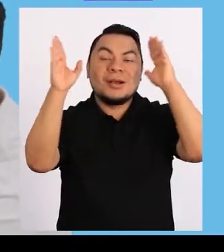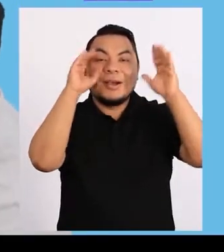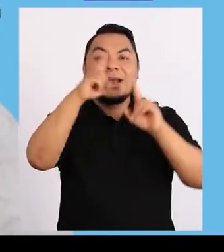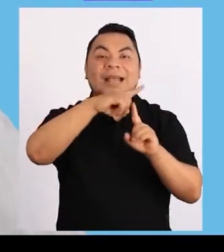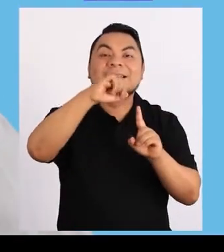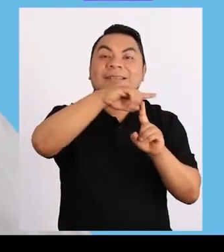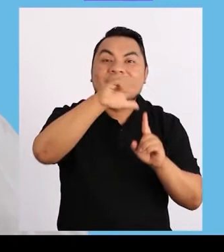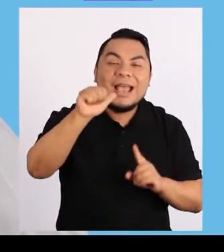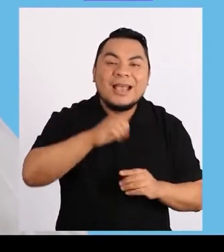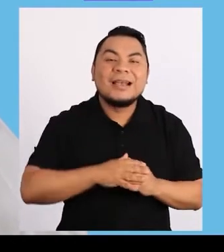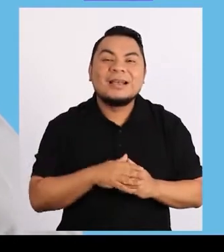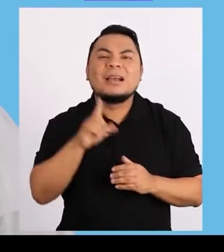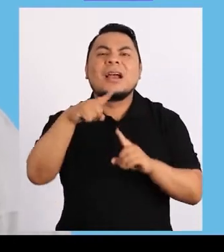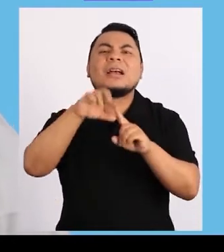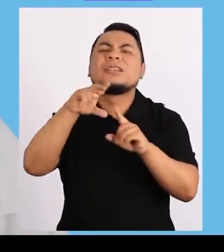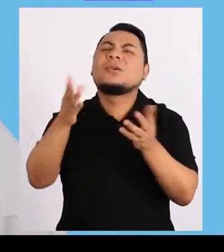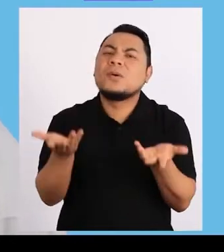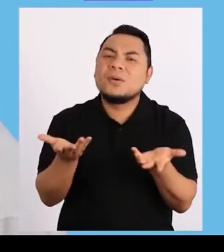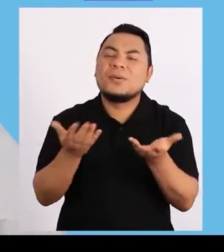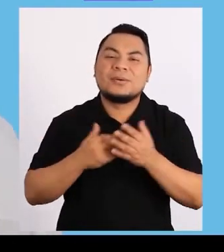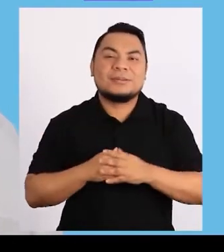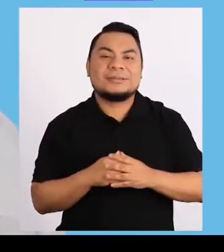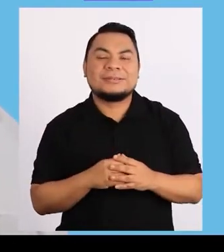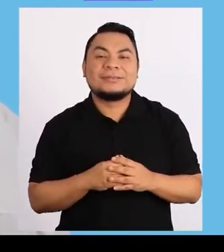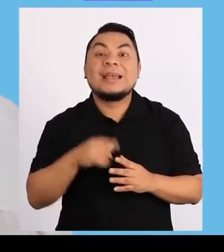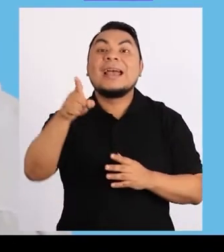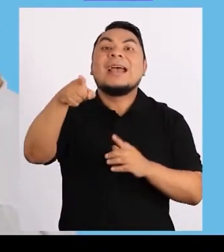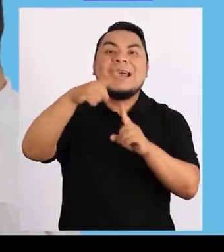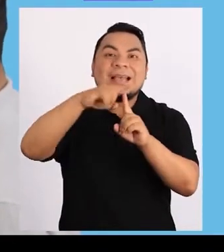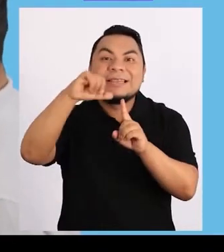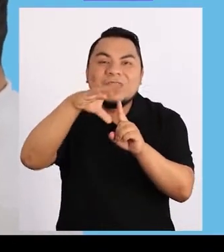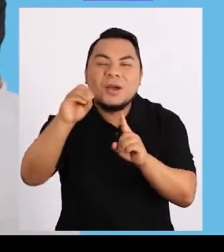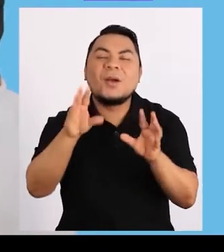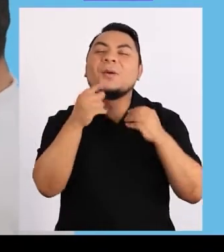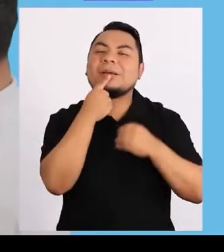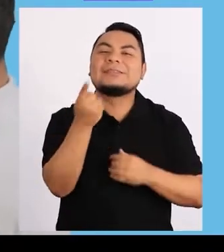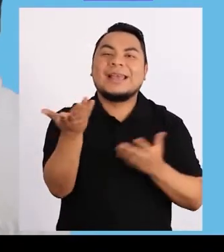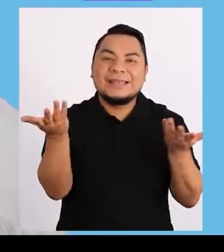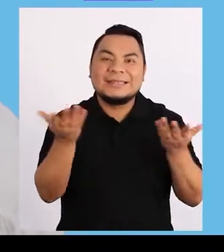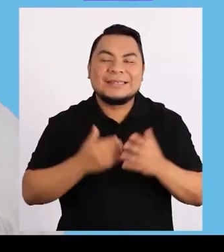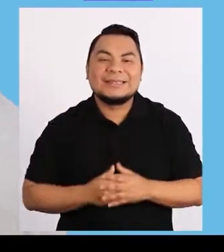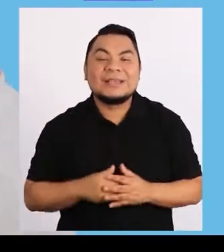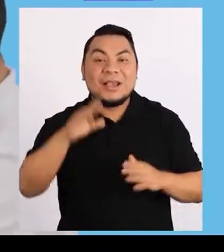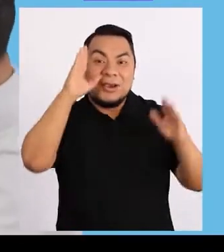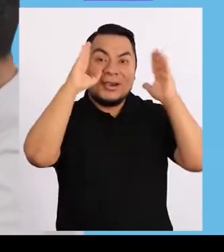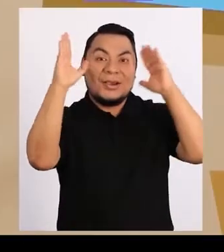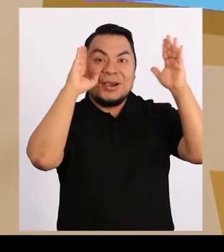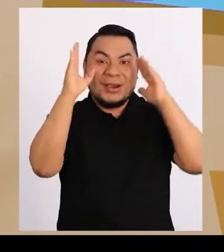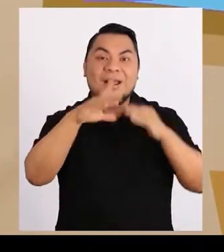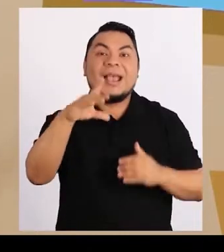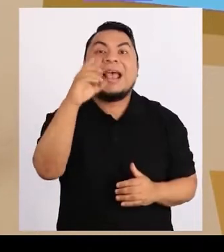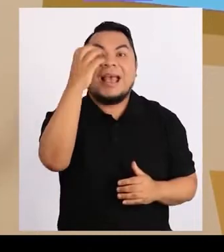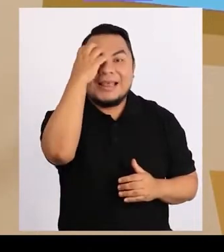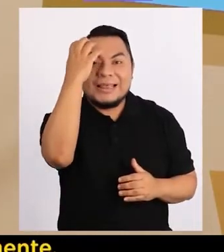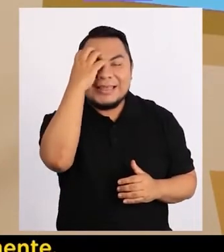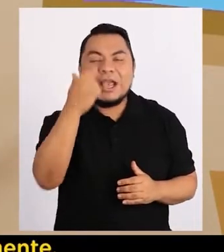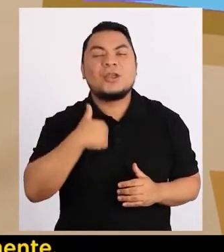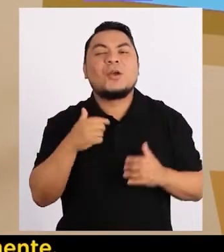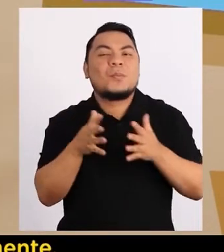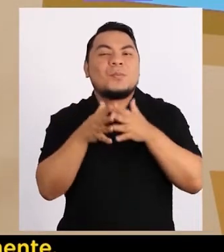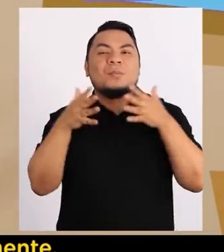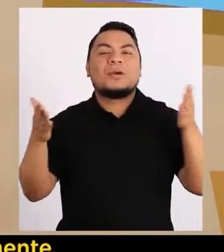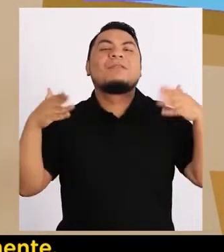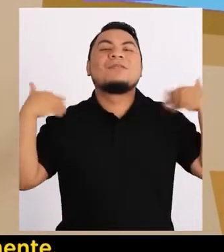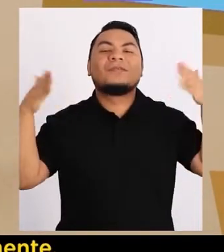Hola, hola, Tita. ¿Y Tito? ¡Tito! ¿Cómo estás? ¡Hola, Daniel!